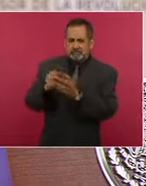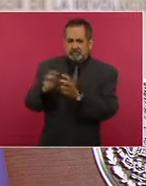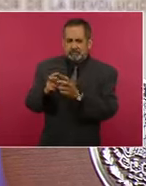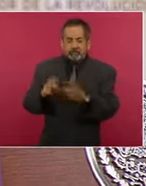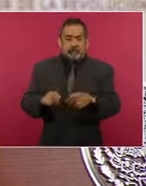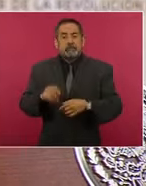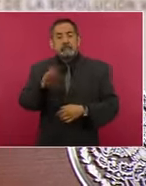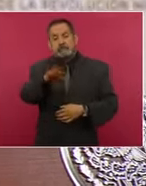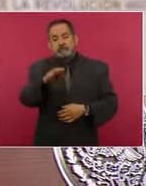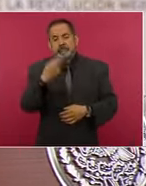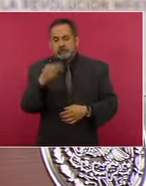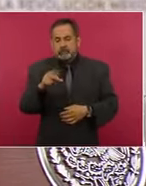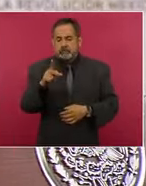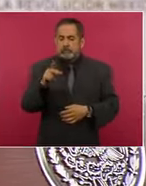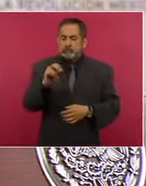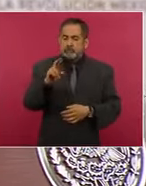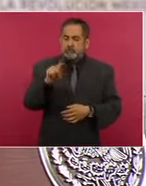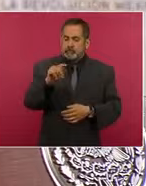Porte Gil,